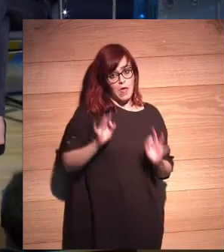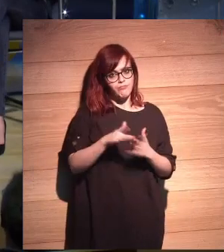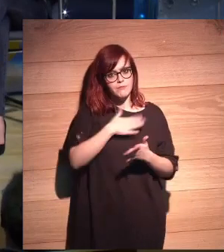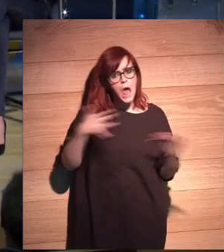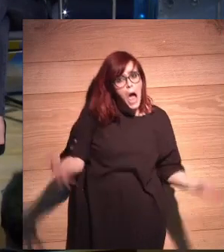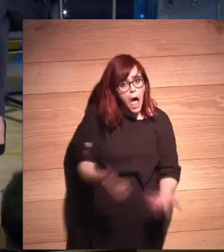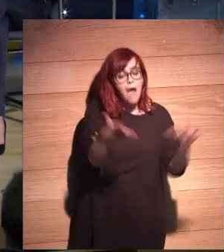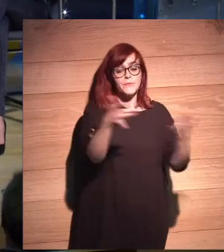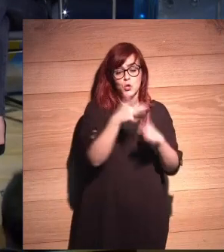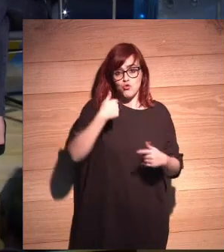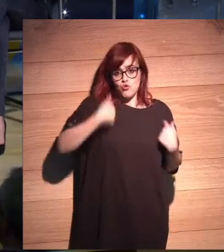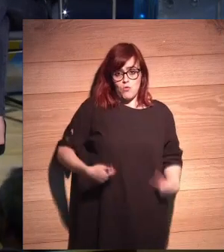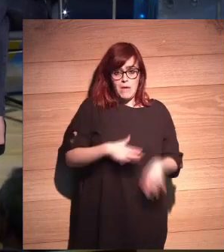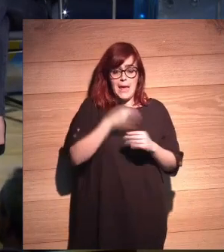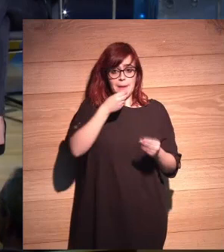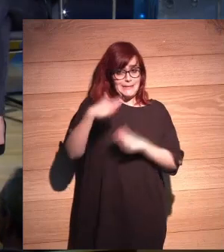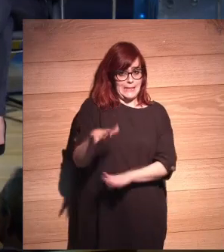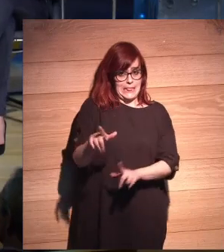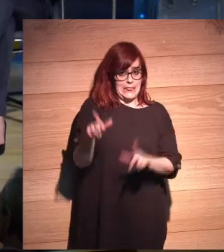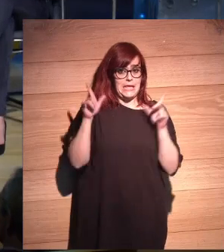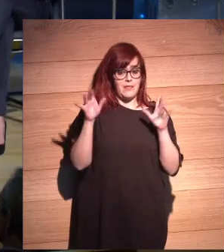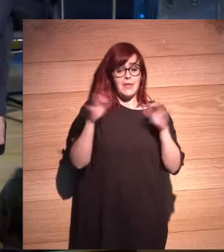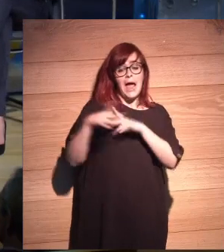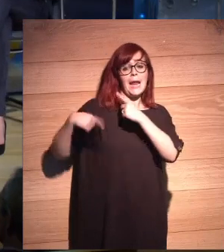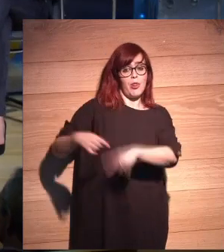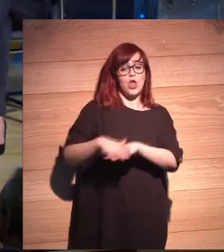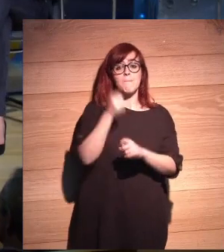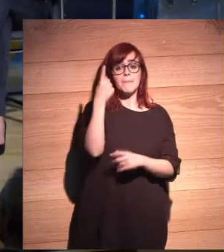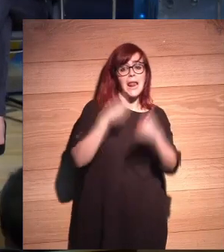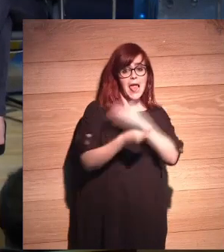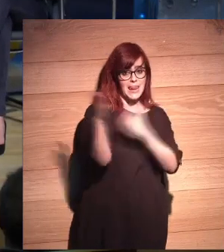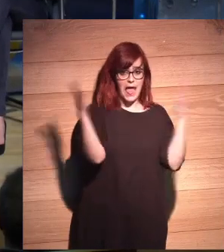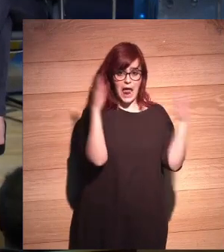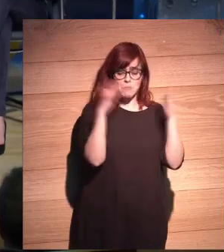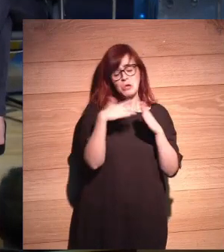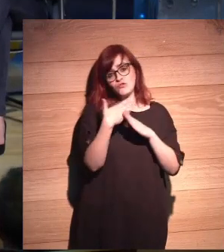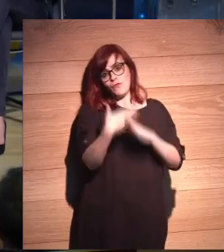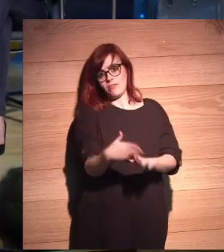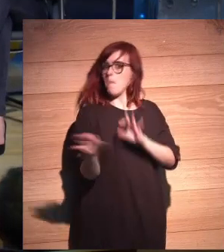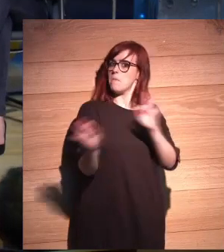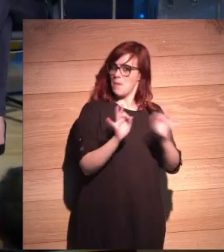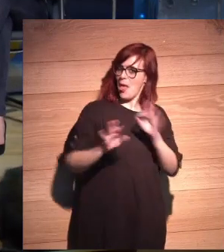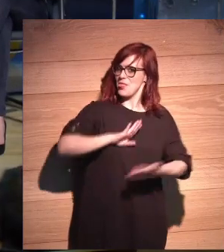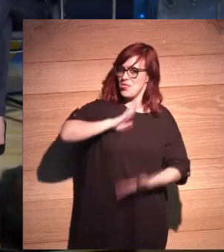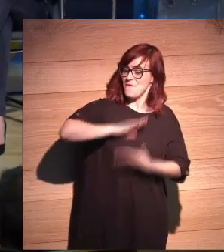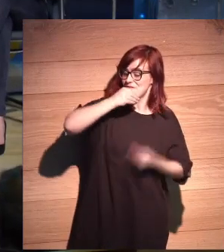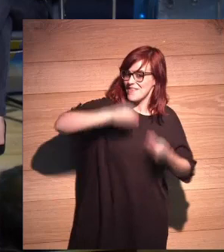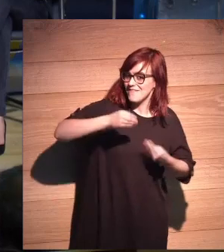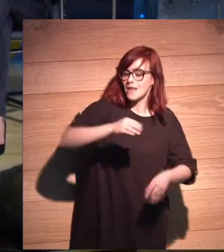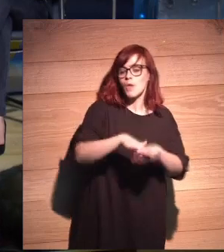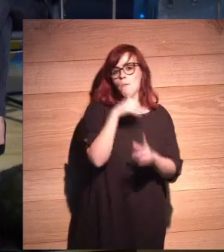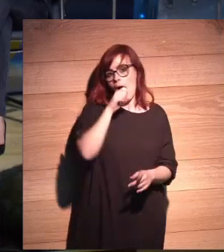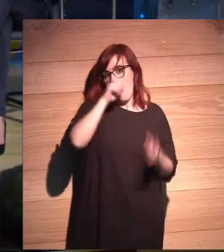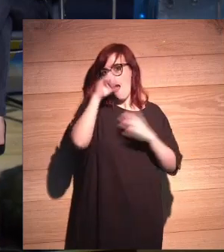artificial. Y yo, como representante de la generación millennial, suficientemente preparados, como decimos